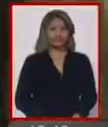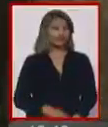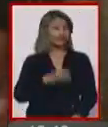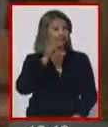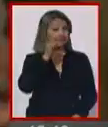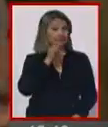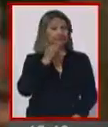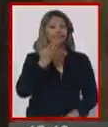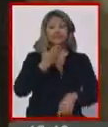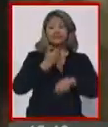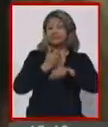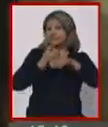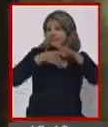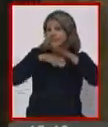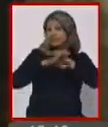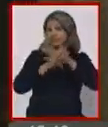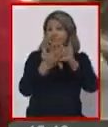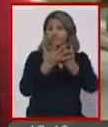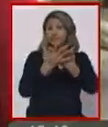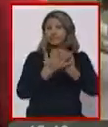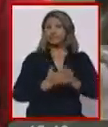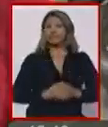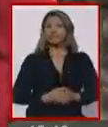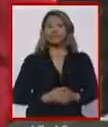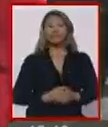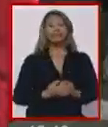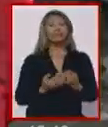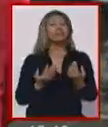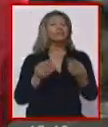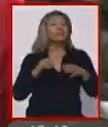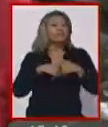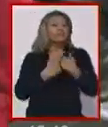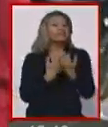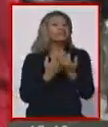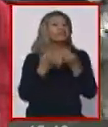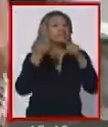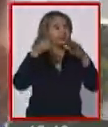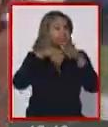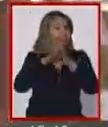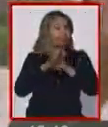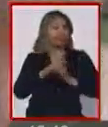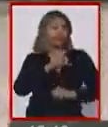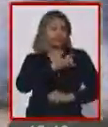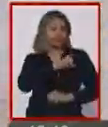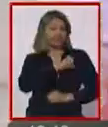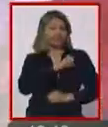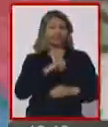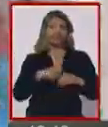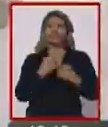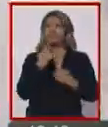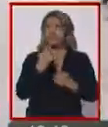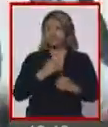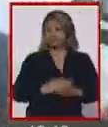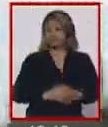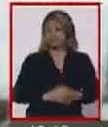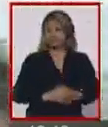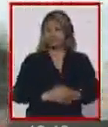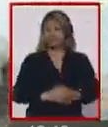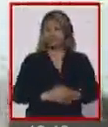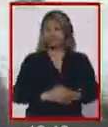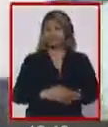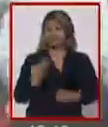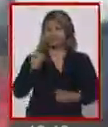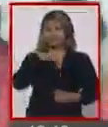Una mujer que se encontraba en el interior de la cárcel nos contó cómo ingresaron los uniformados y en qué situación se encontraban los reclusos.